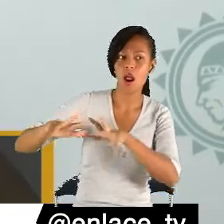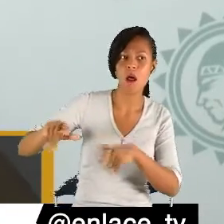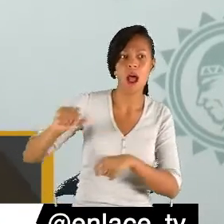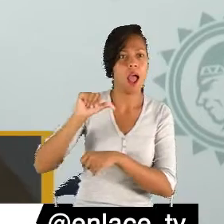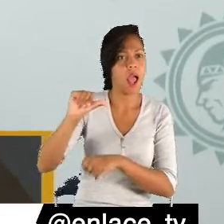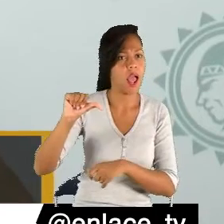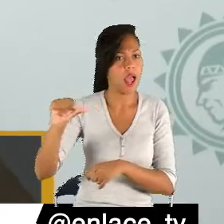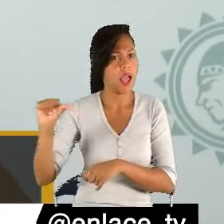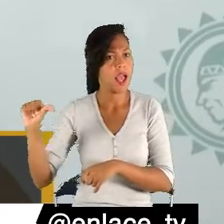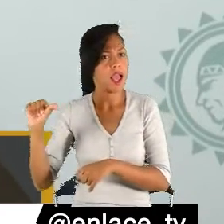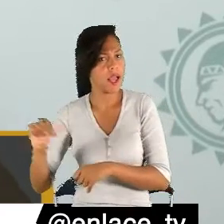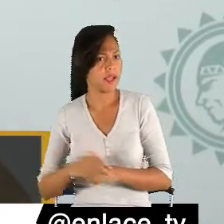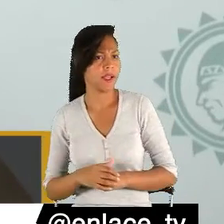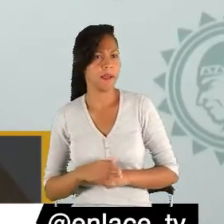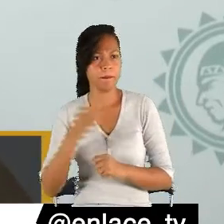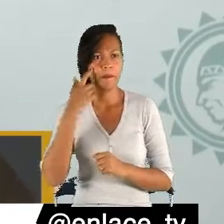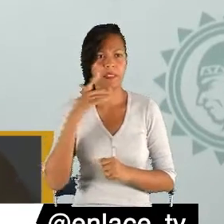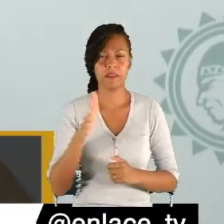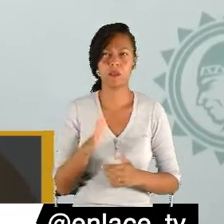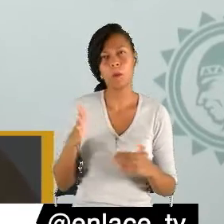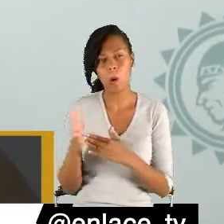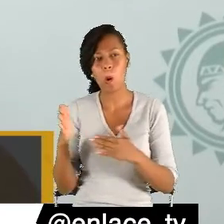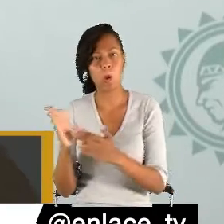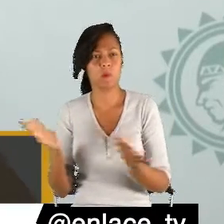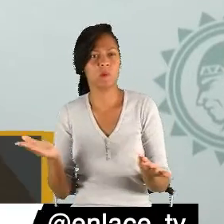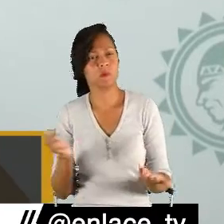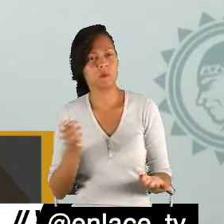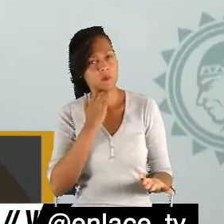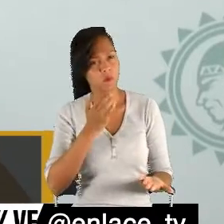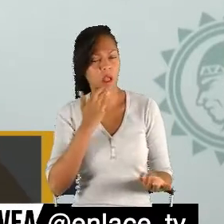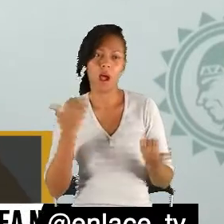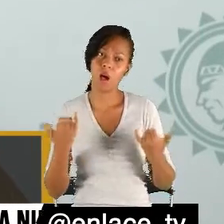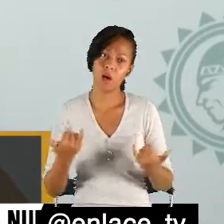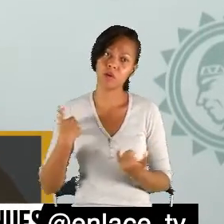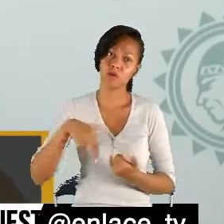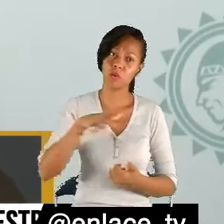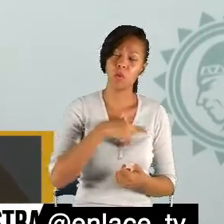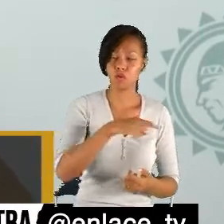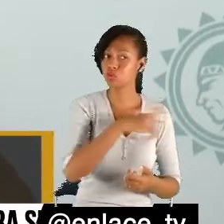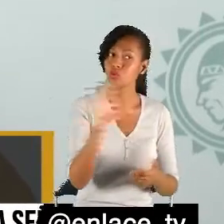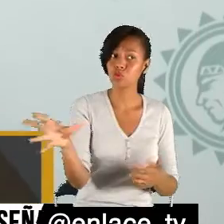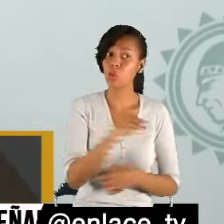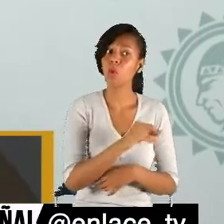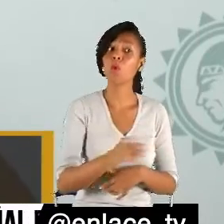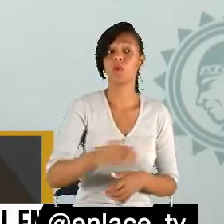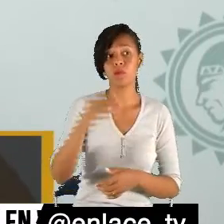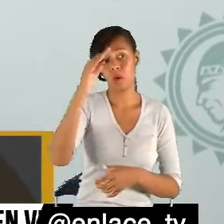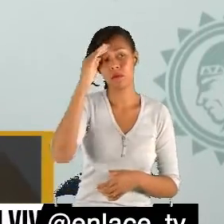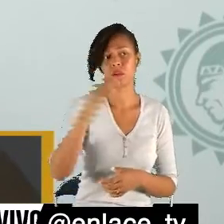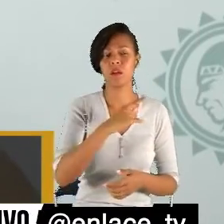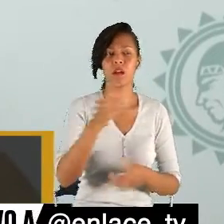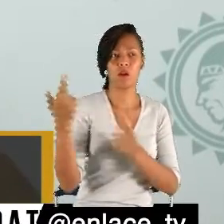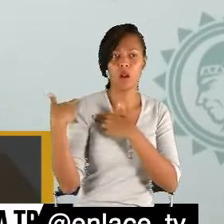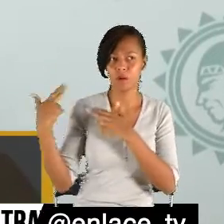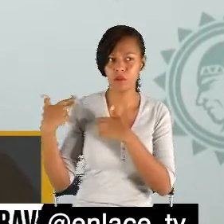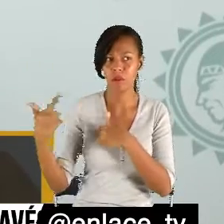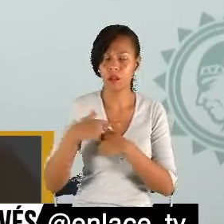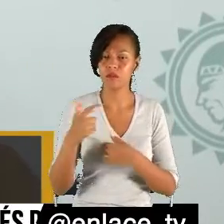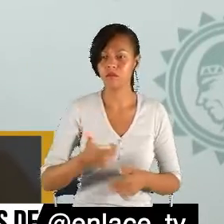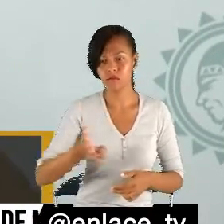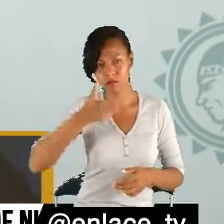están volviendo de un tema de género entonces yo pienso que es el momento de que las autoridades de la ciudad empiece a ponerle el ojo pero de una forma